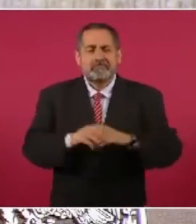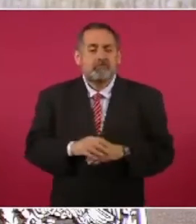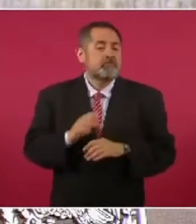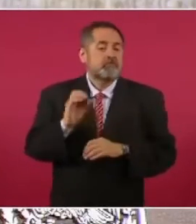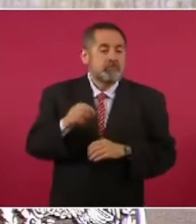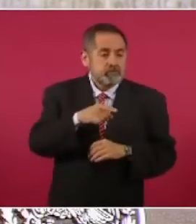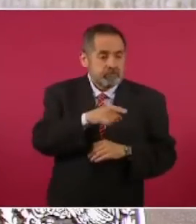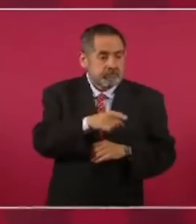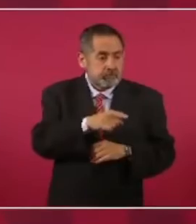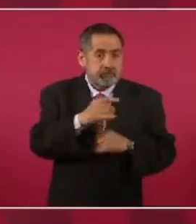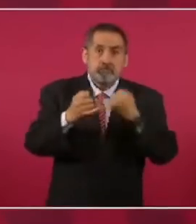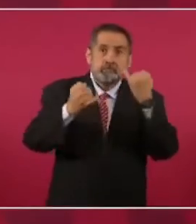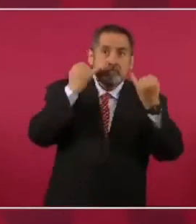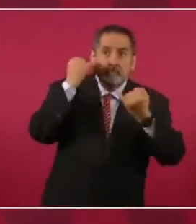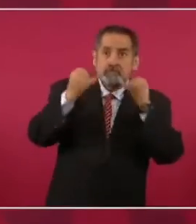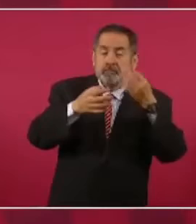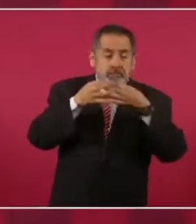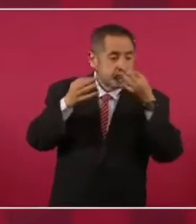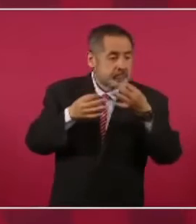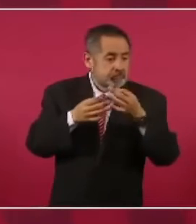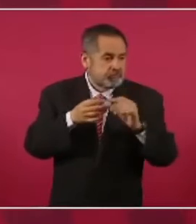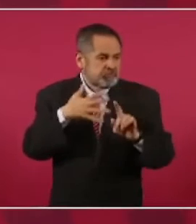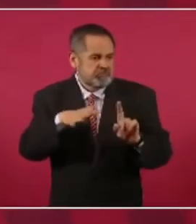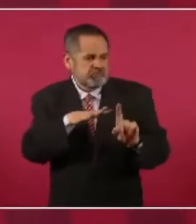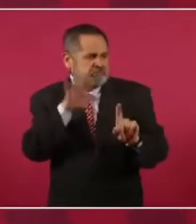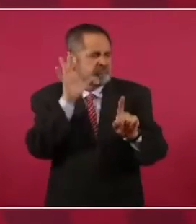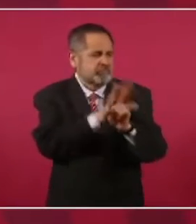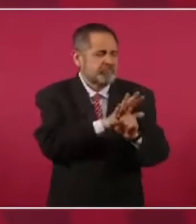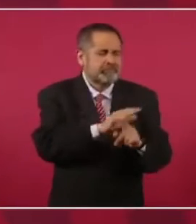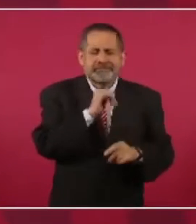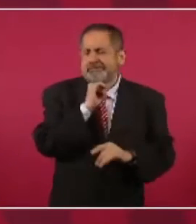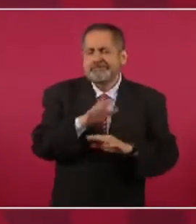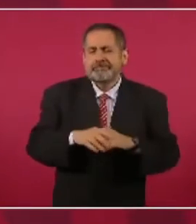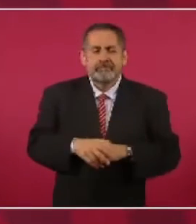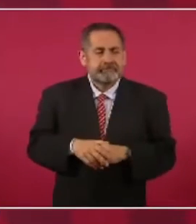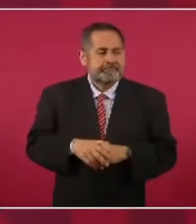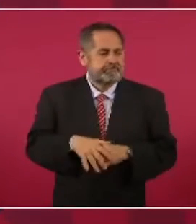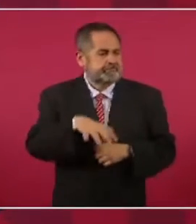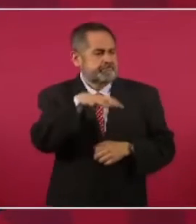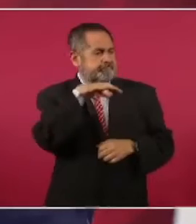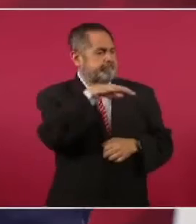perseguido por sus ideales. No hay presos políticos,